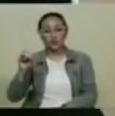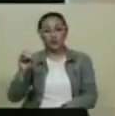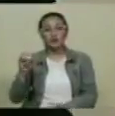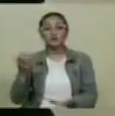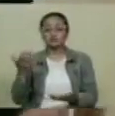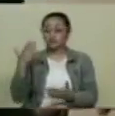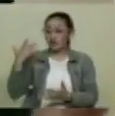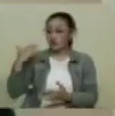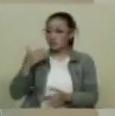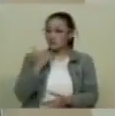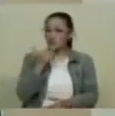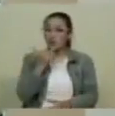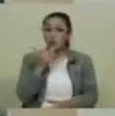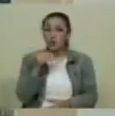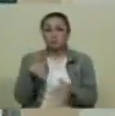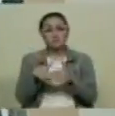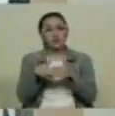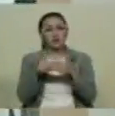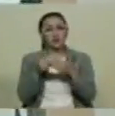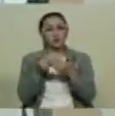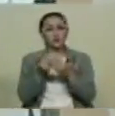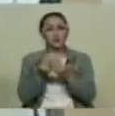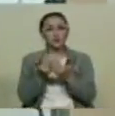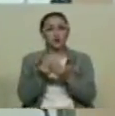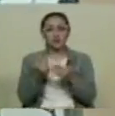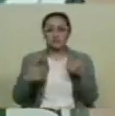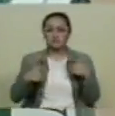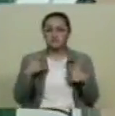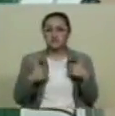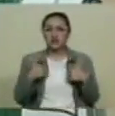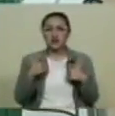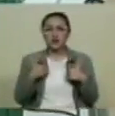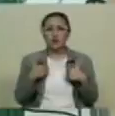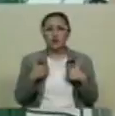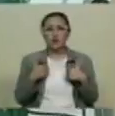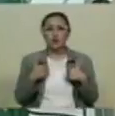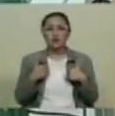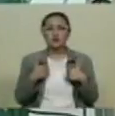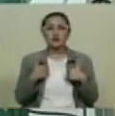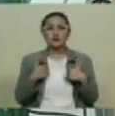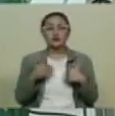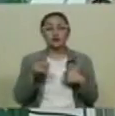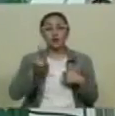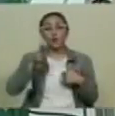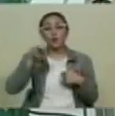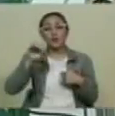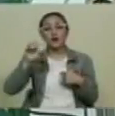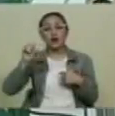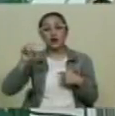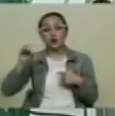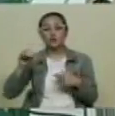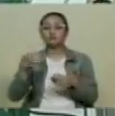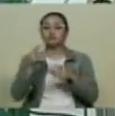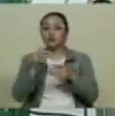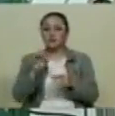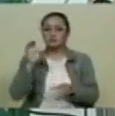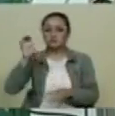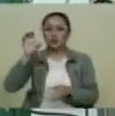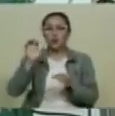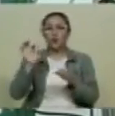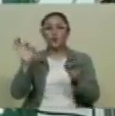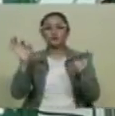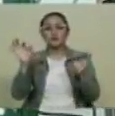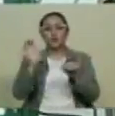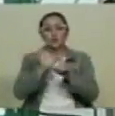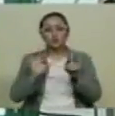hace pocas horas, en las madrugadas de este miércoles, hora de Venezuela, que la UNESCO ha declarado Patrimonio Cultural Inmaterial de la